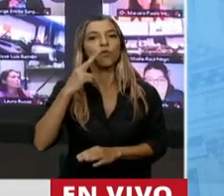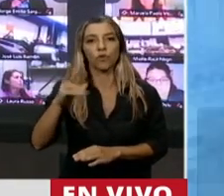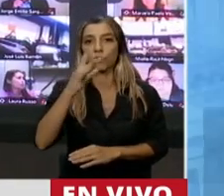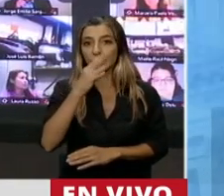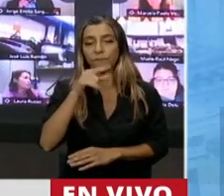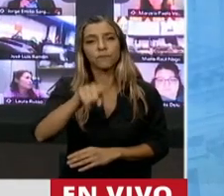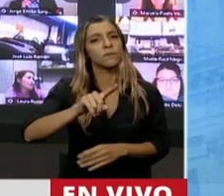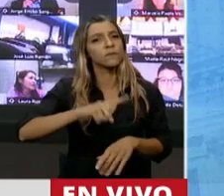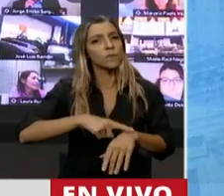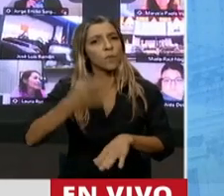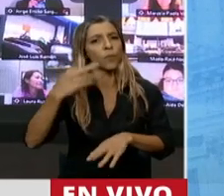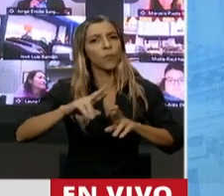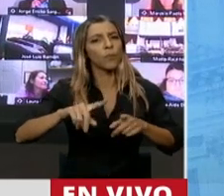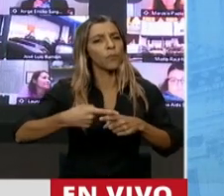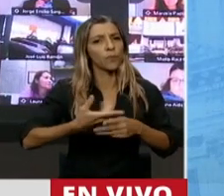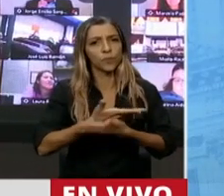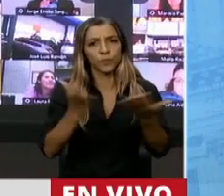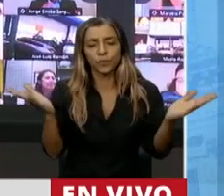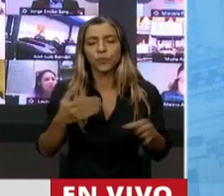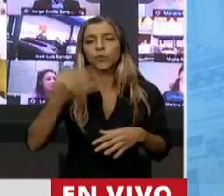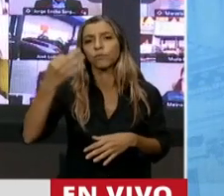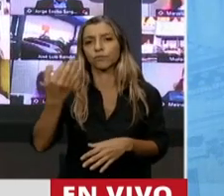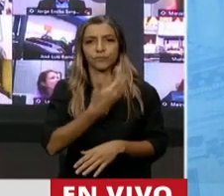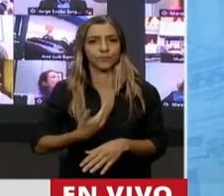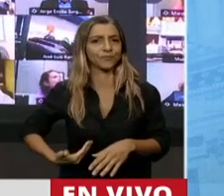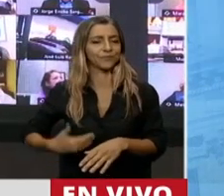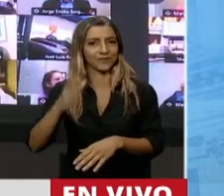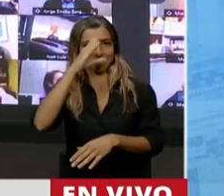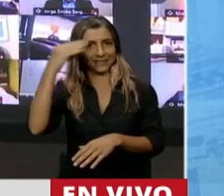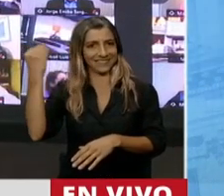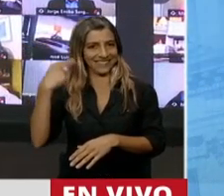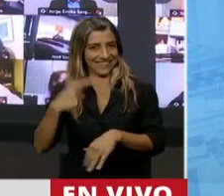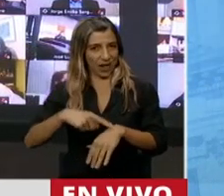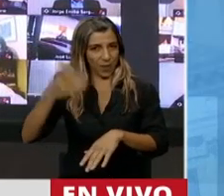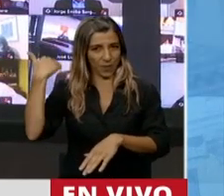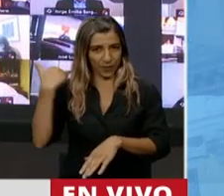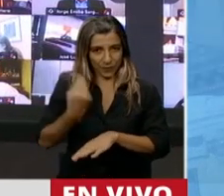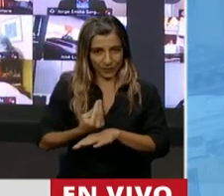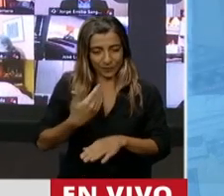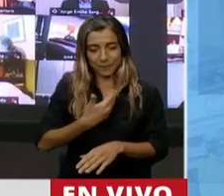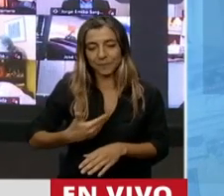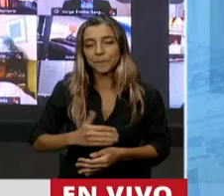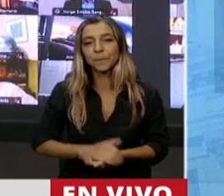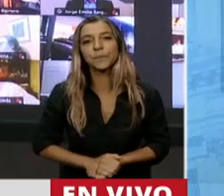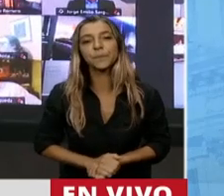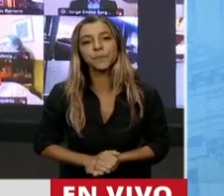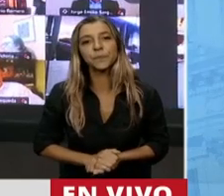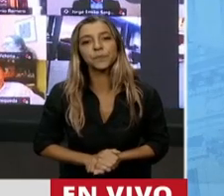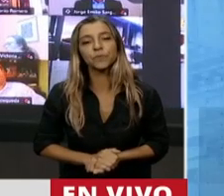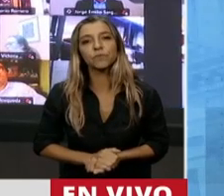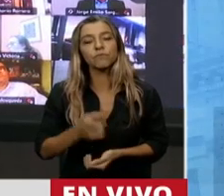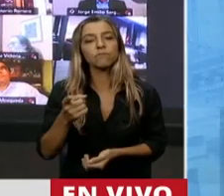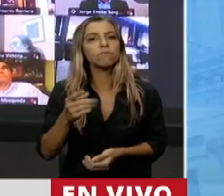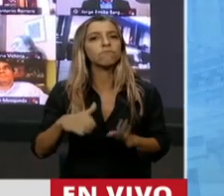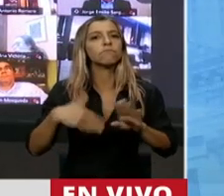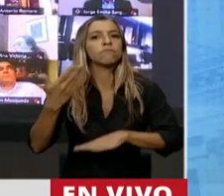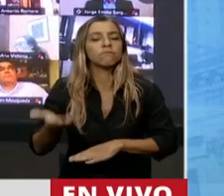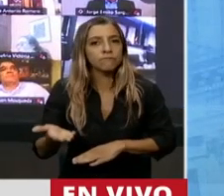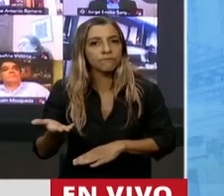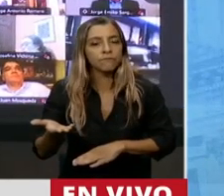política pública de la gestión de Cristina Fernández de Kirchner. ¿Pero qué pasó durante la gestión